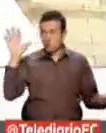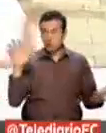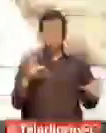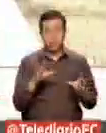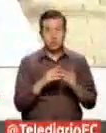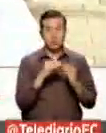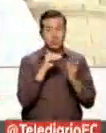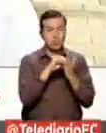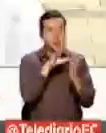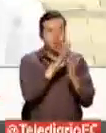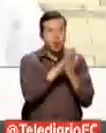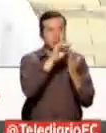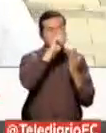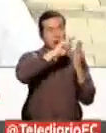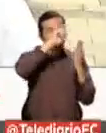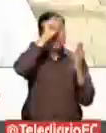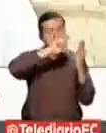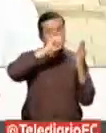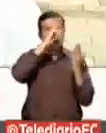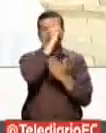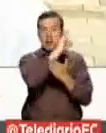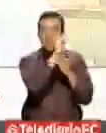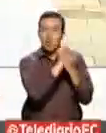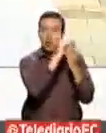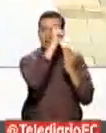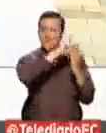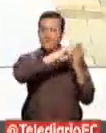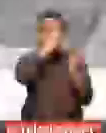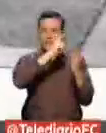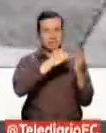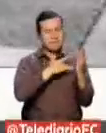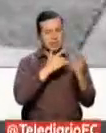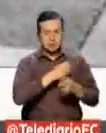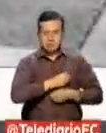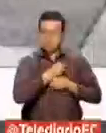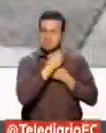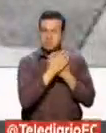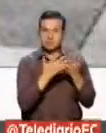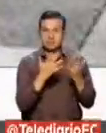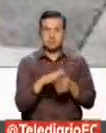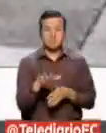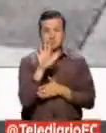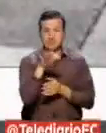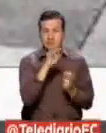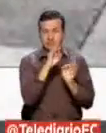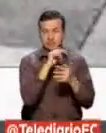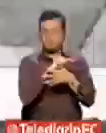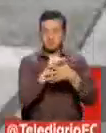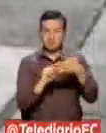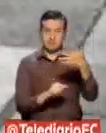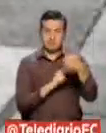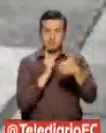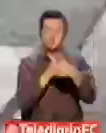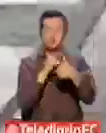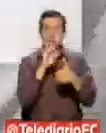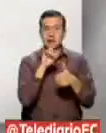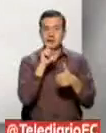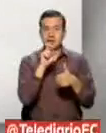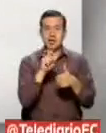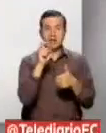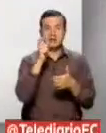algo en los muros, tiene que ver justamente con esa idea de expresar algo. Existen 5 tipos de grafitis. Los tags